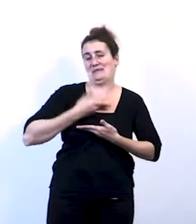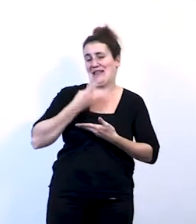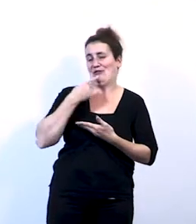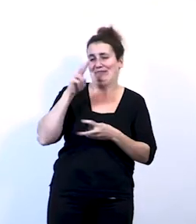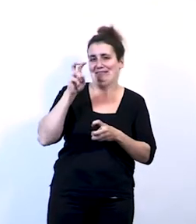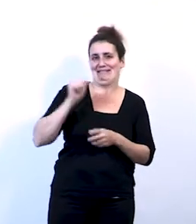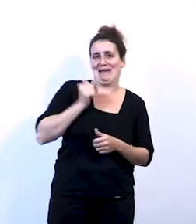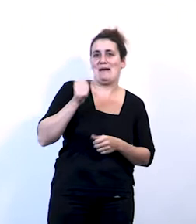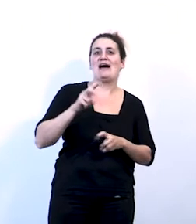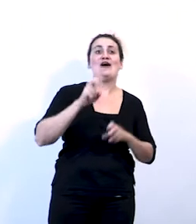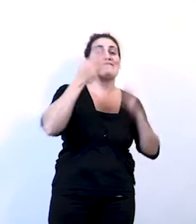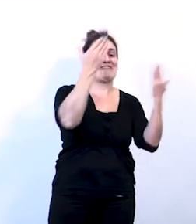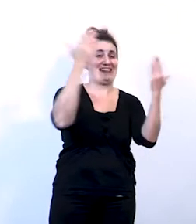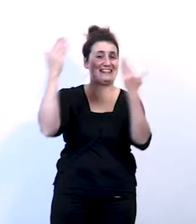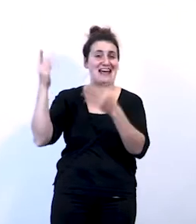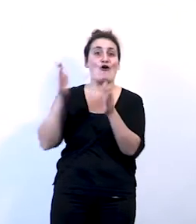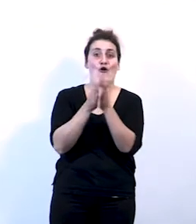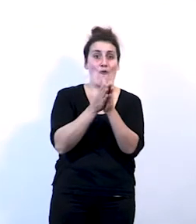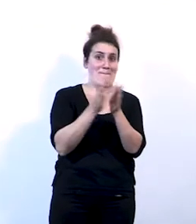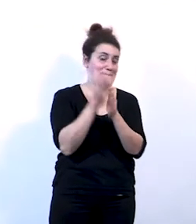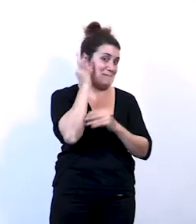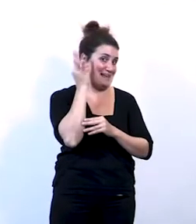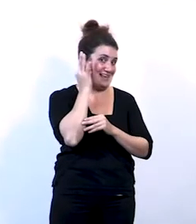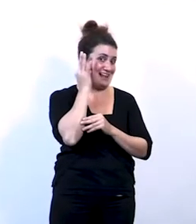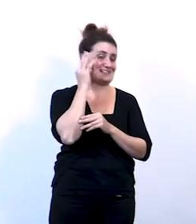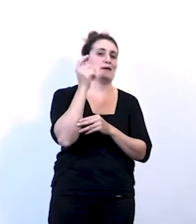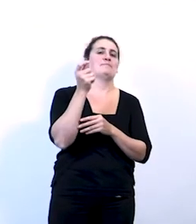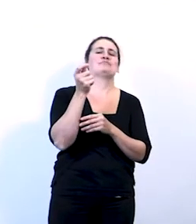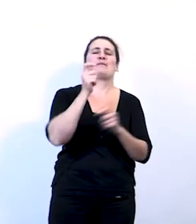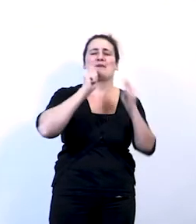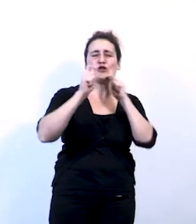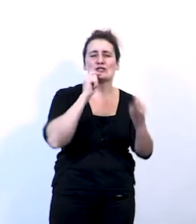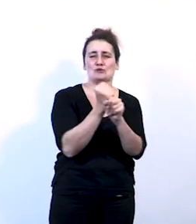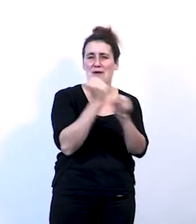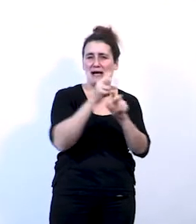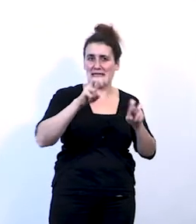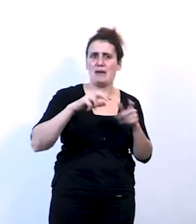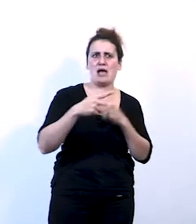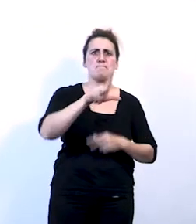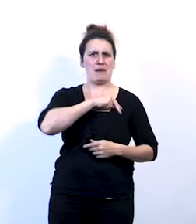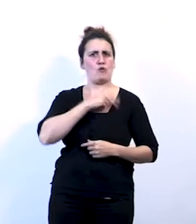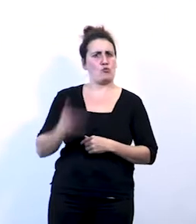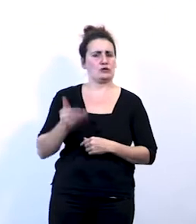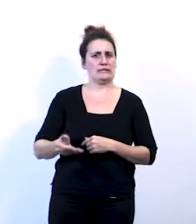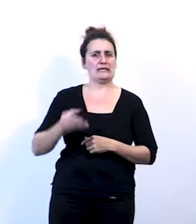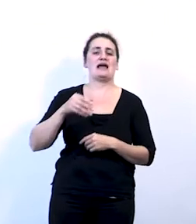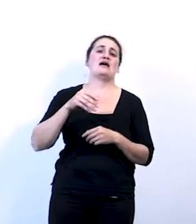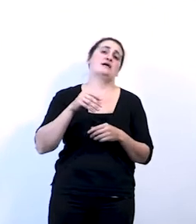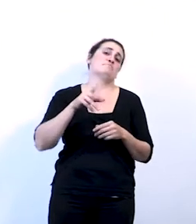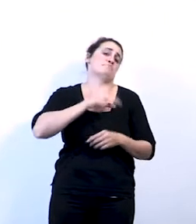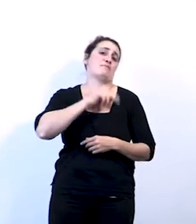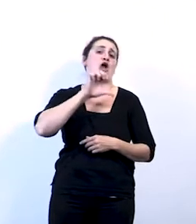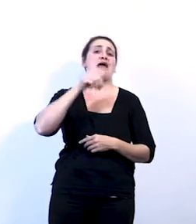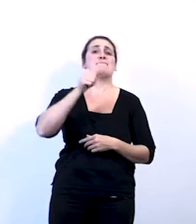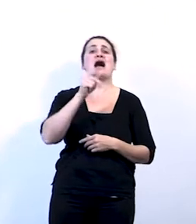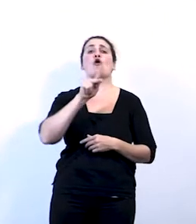voy a felicitar a varias compañeras que trabajan en el periodismo feminista en euskera que han recibido un premio muy importante aquí en Euskadi, el premio Macunde, y ya que me has